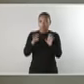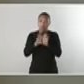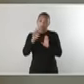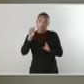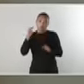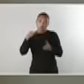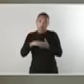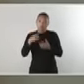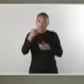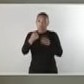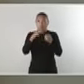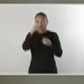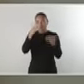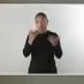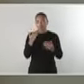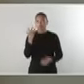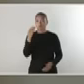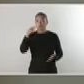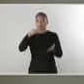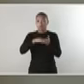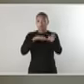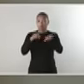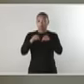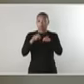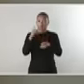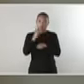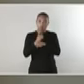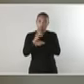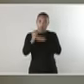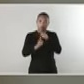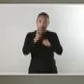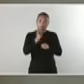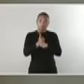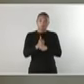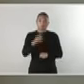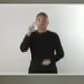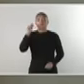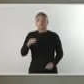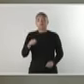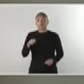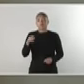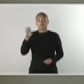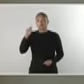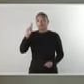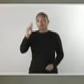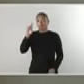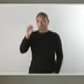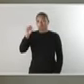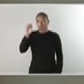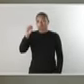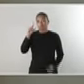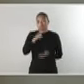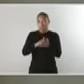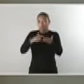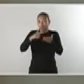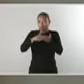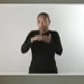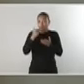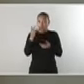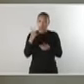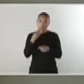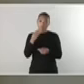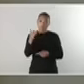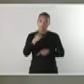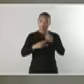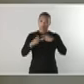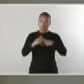50.000 empleos el primer año así como también a las empresas locales serán bienvenidas en nuestro gobierno